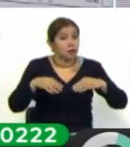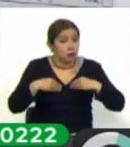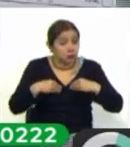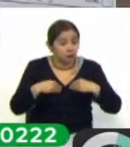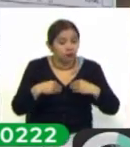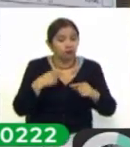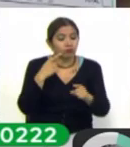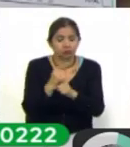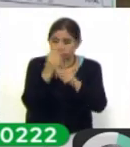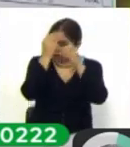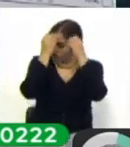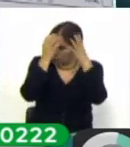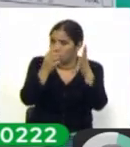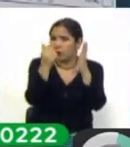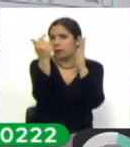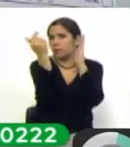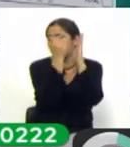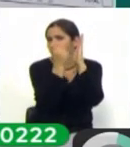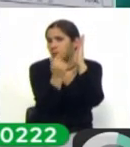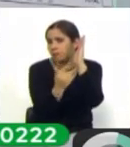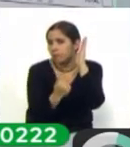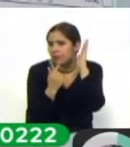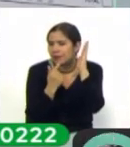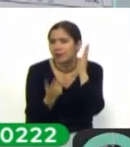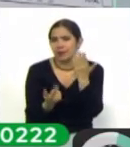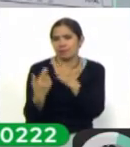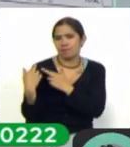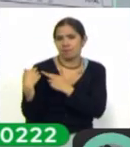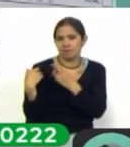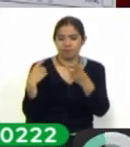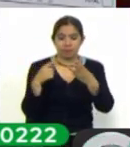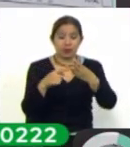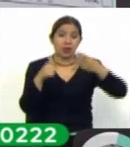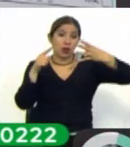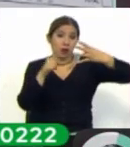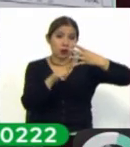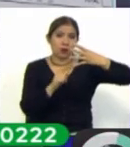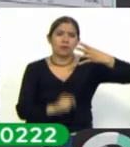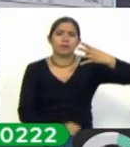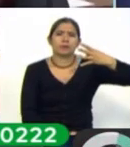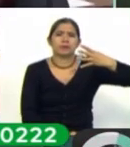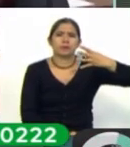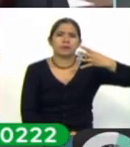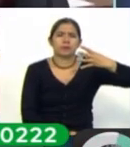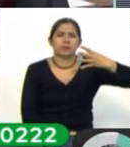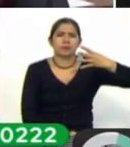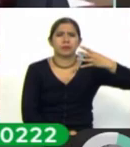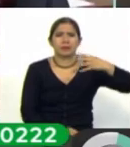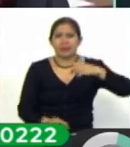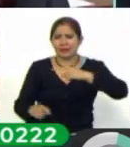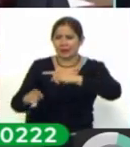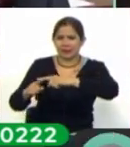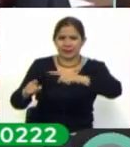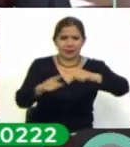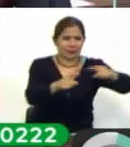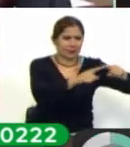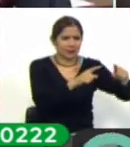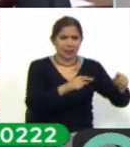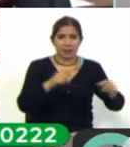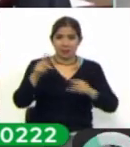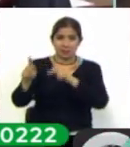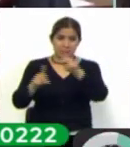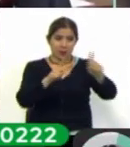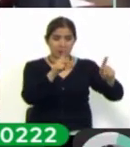las obligaciones contenidas en el mismo. 4. Instar a todas las partes de la contienda